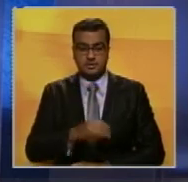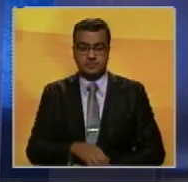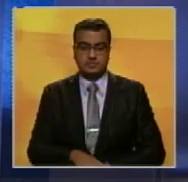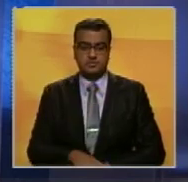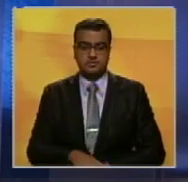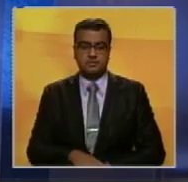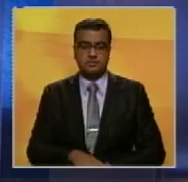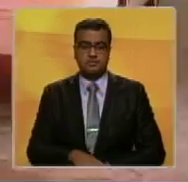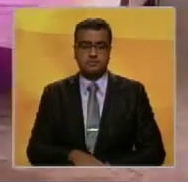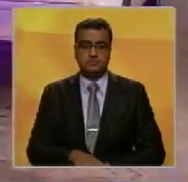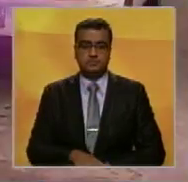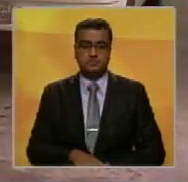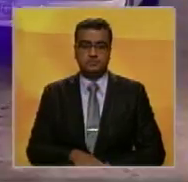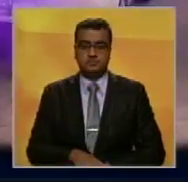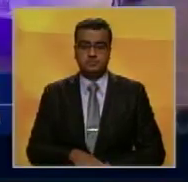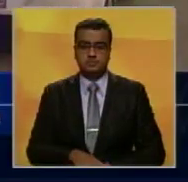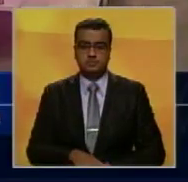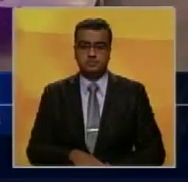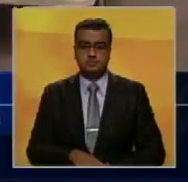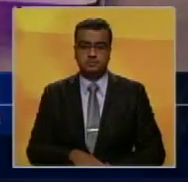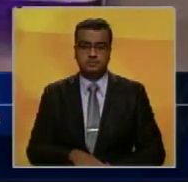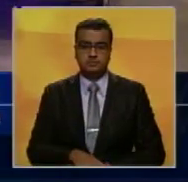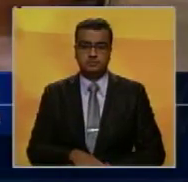tiene los detalles.